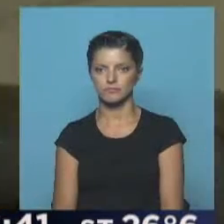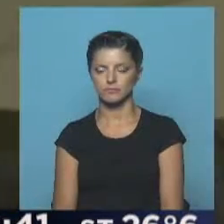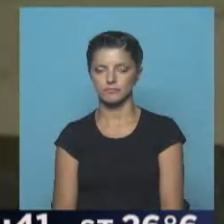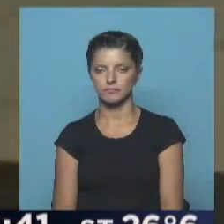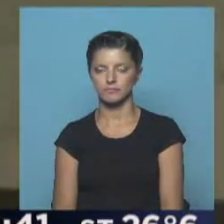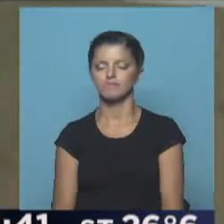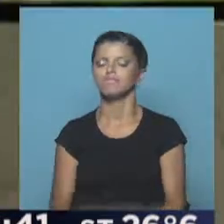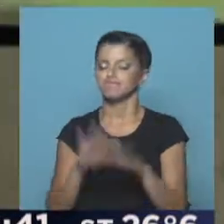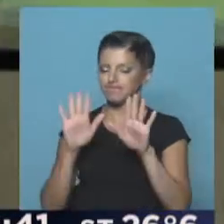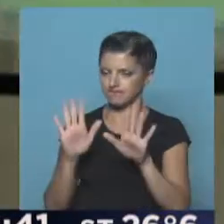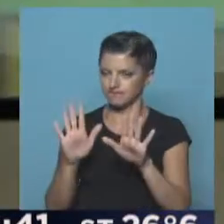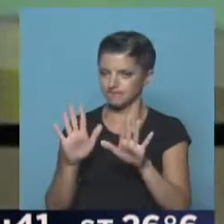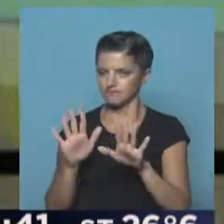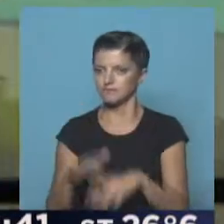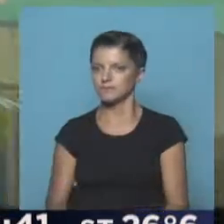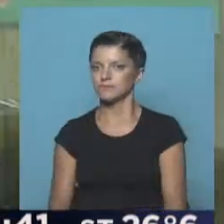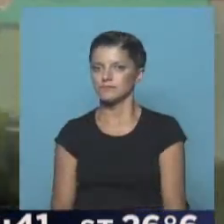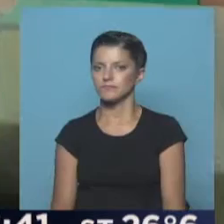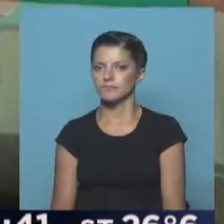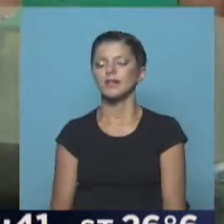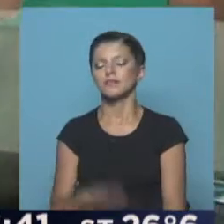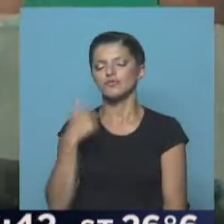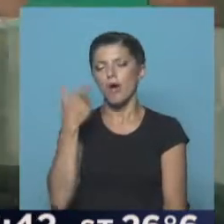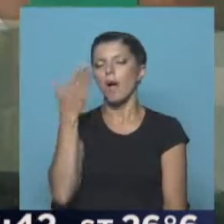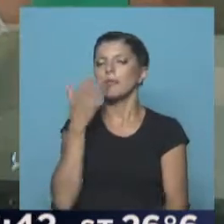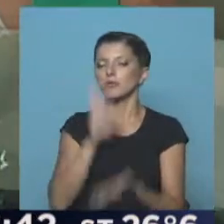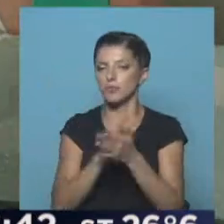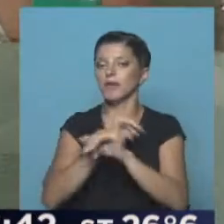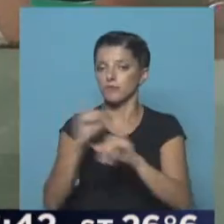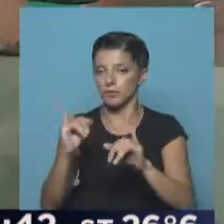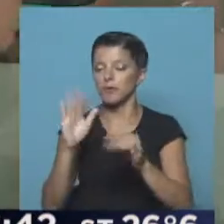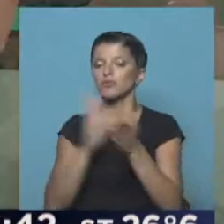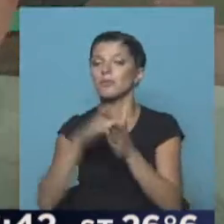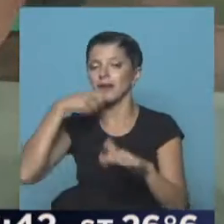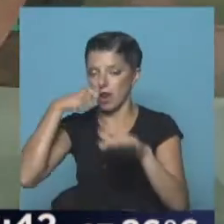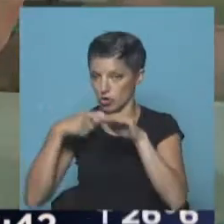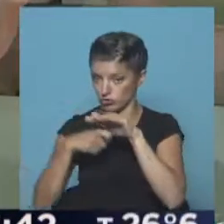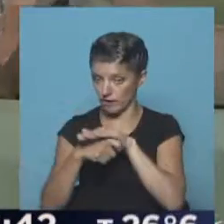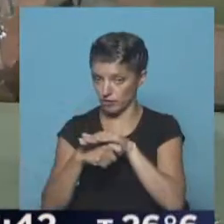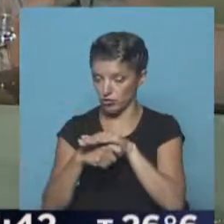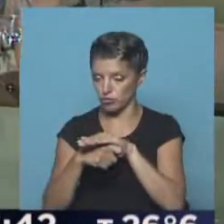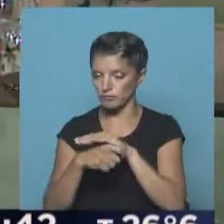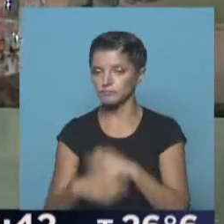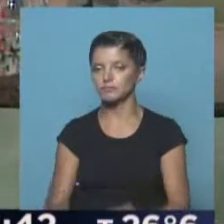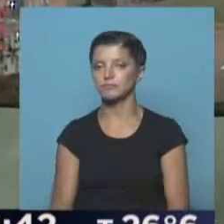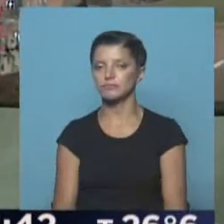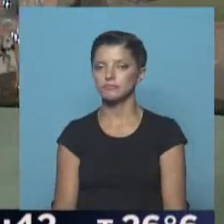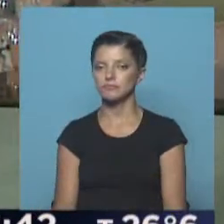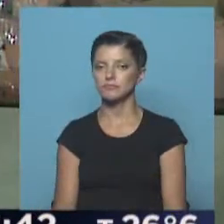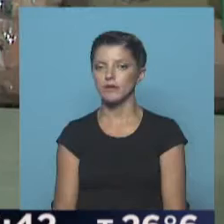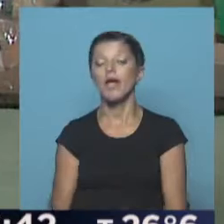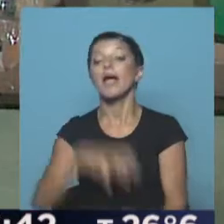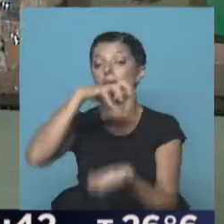A ver, Natalia, cuando presentaba el informe recién yo mencionaba lo que tiene que ver con el narco y estamos hablando de las